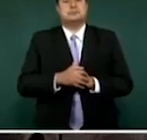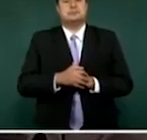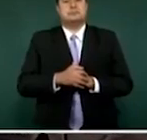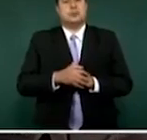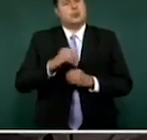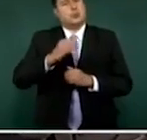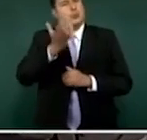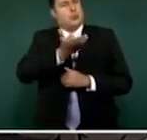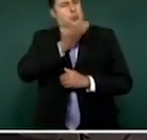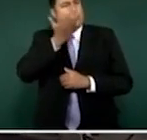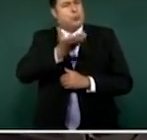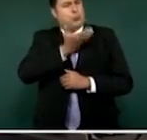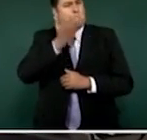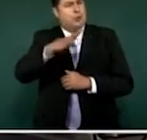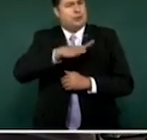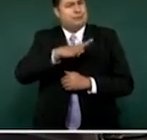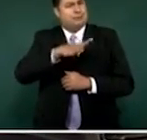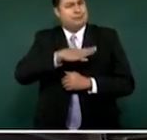tradición